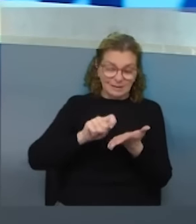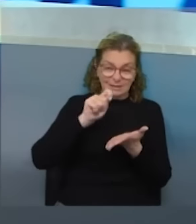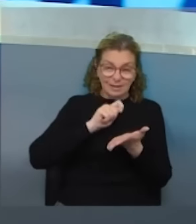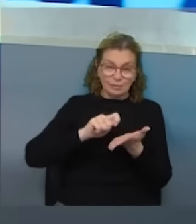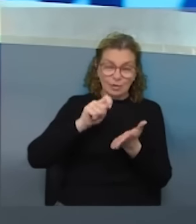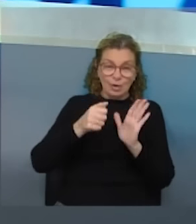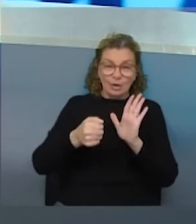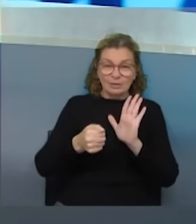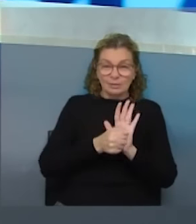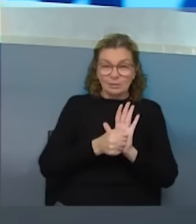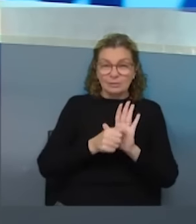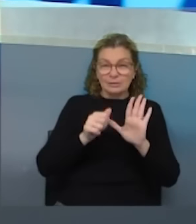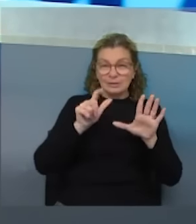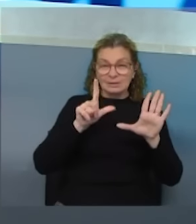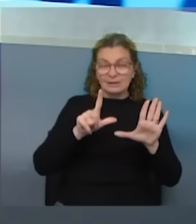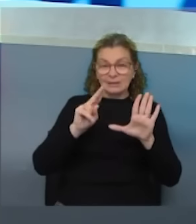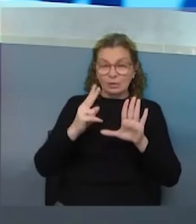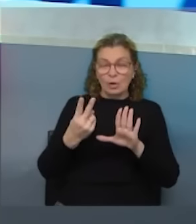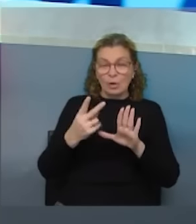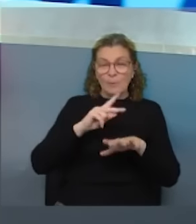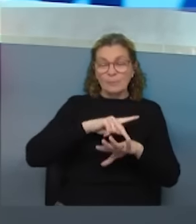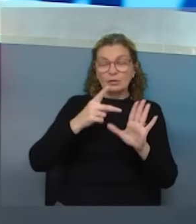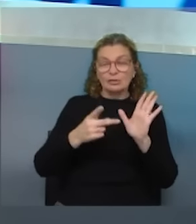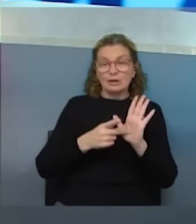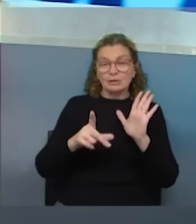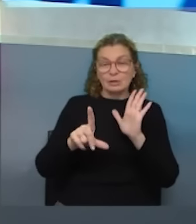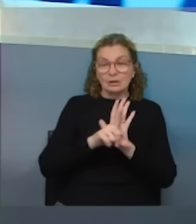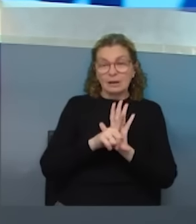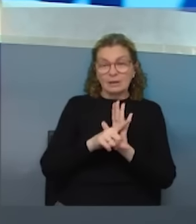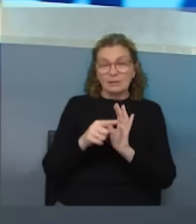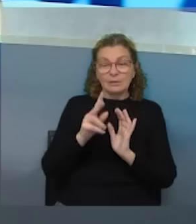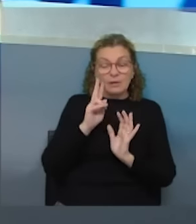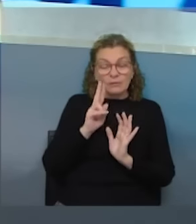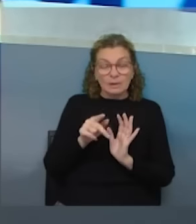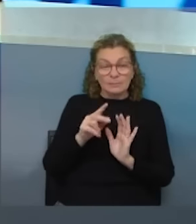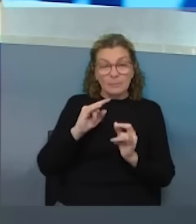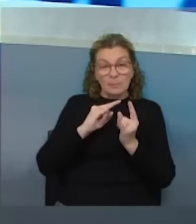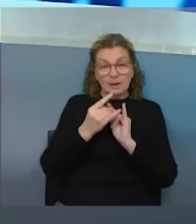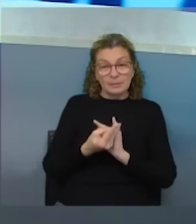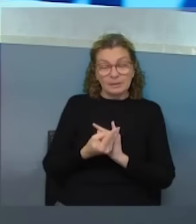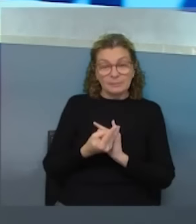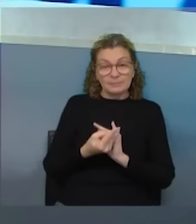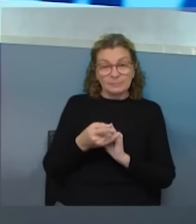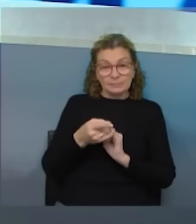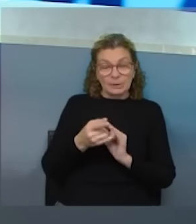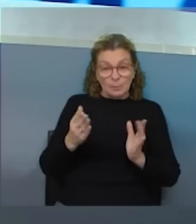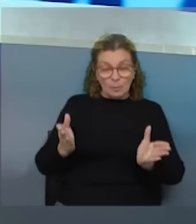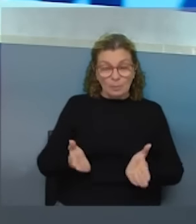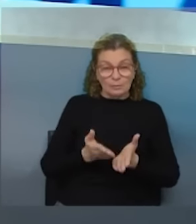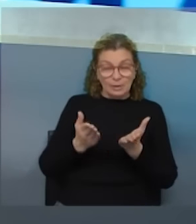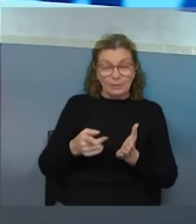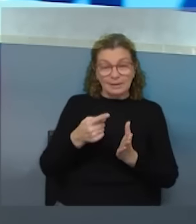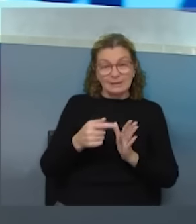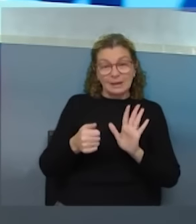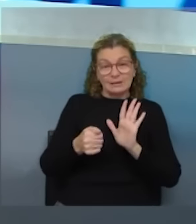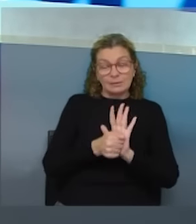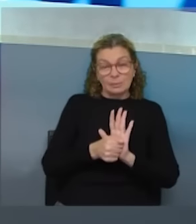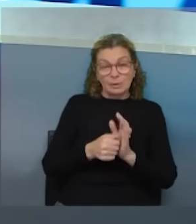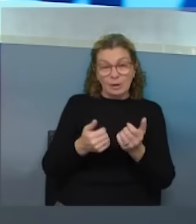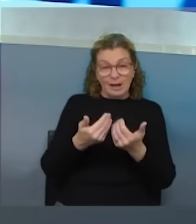artículo 72 del proyecto de ley que está a consideración del parlamento que fue impulsado este artículo por